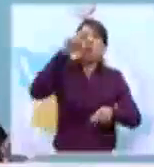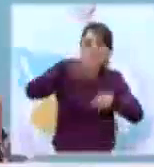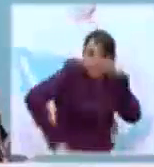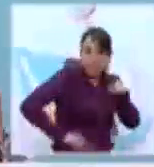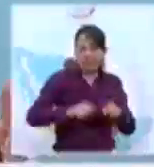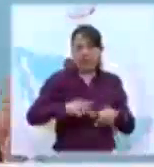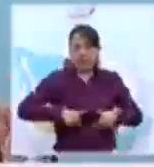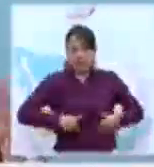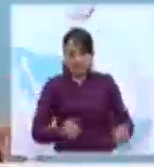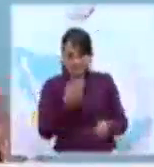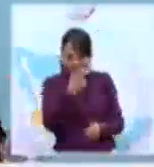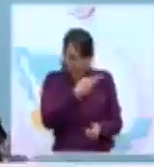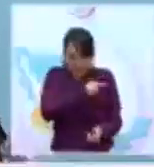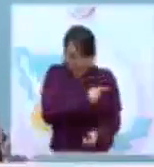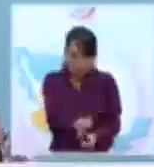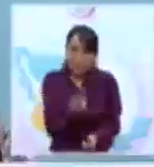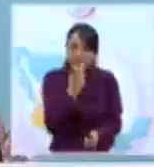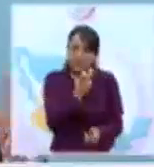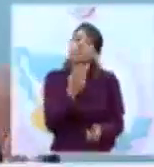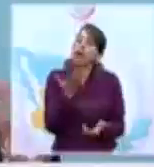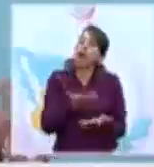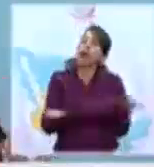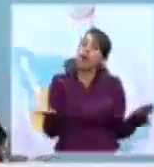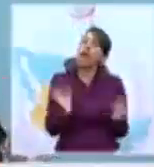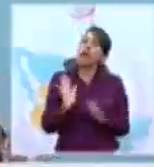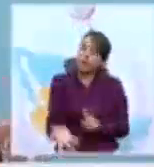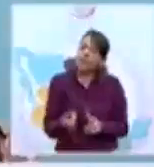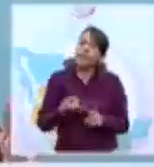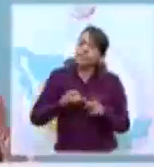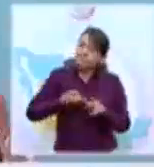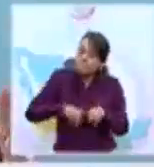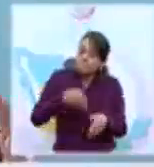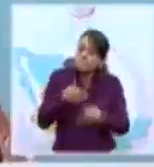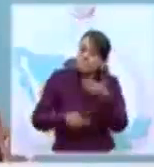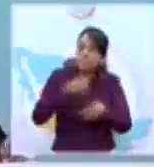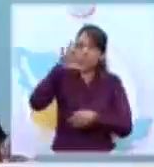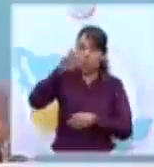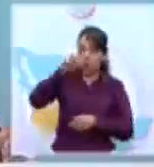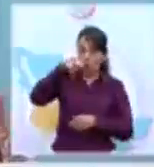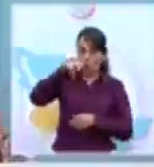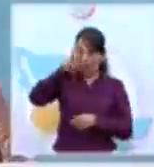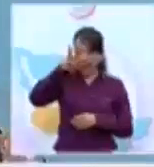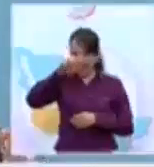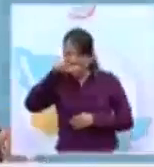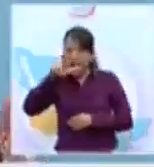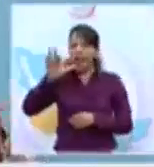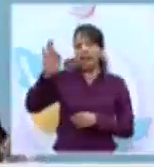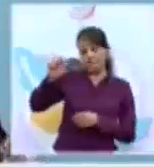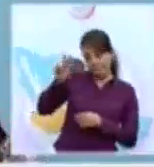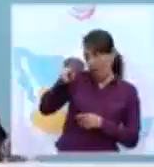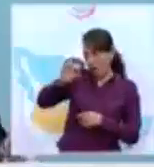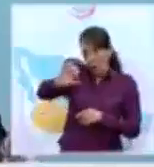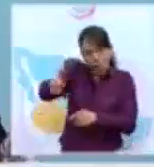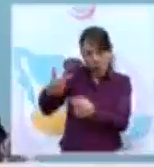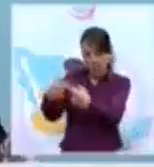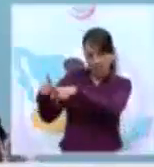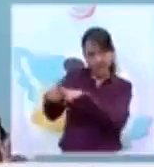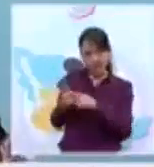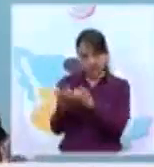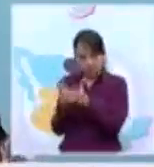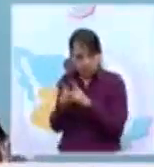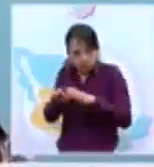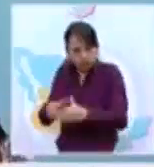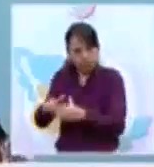ya complementada, ¿no?, con una serie de análisis que ha hecho el Coneval, la propia FAO y otros organismos, ya